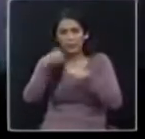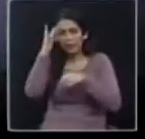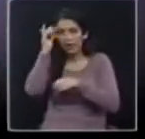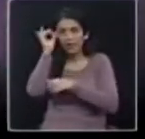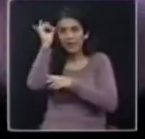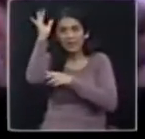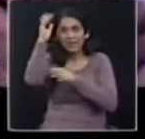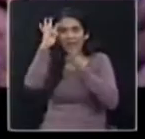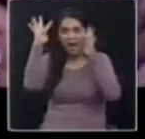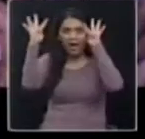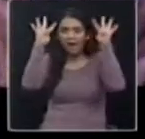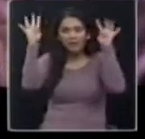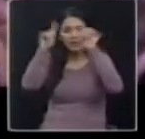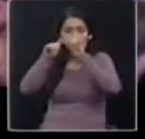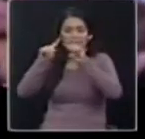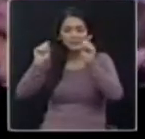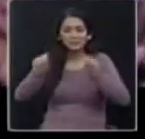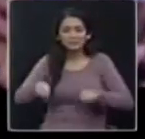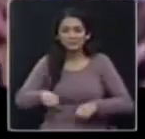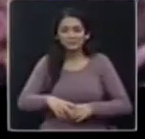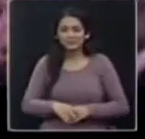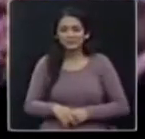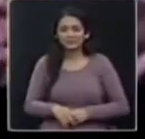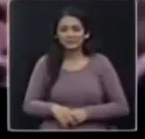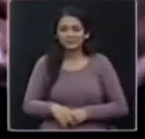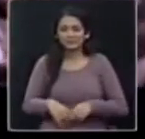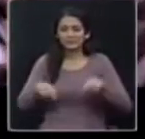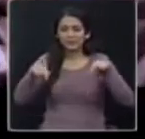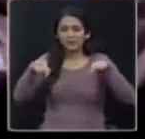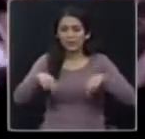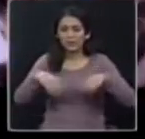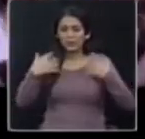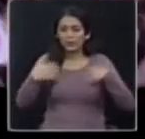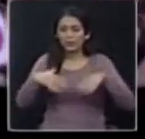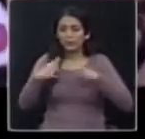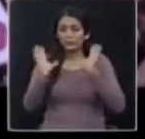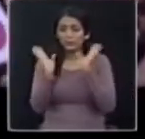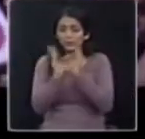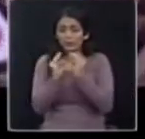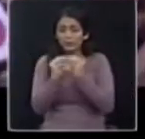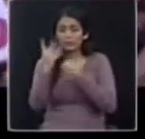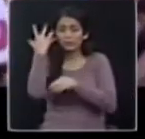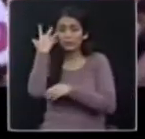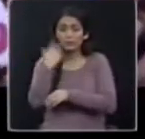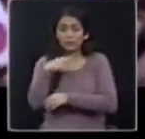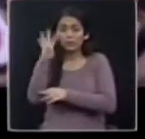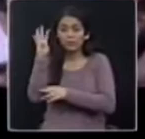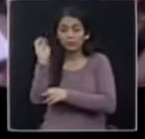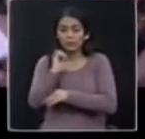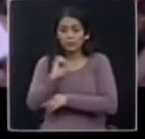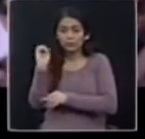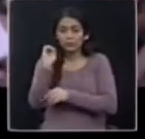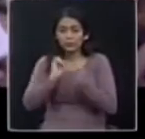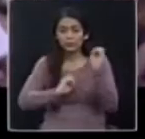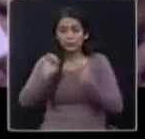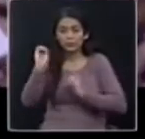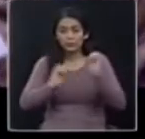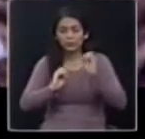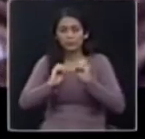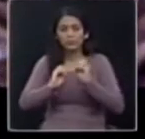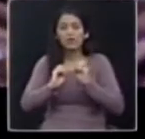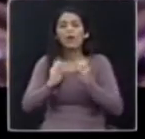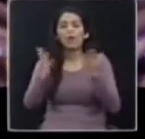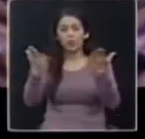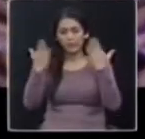creatividad. Este es el lanzamiento de un gran evento que va a haber el 4 de octubre en la ciudad de Guayaquil,